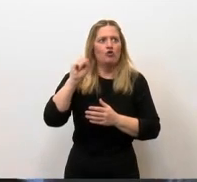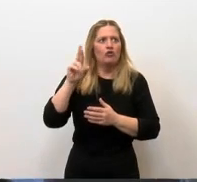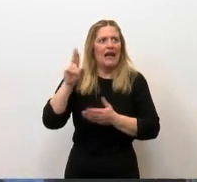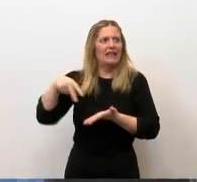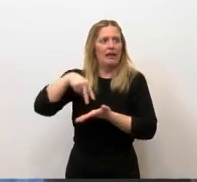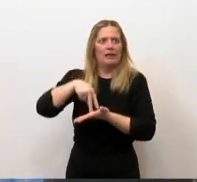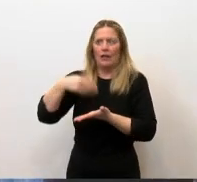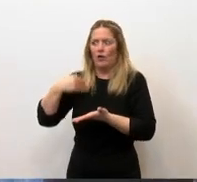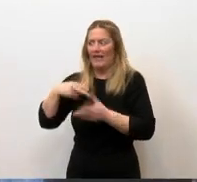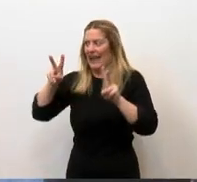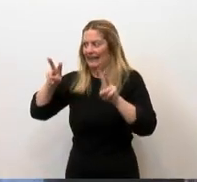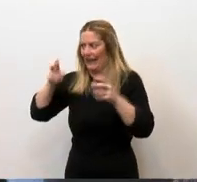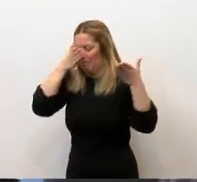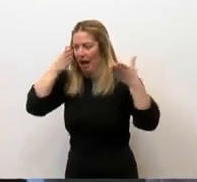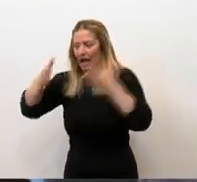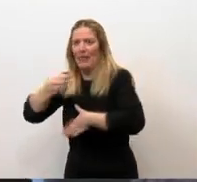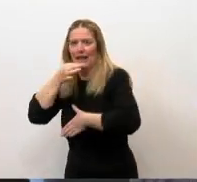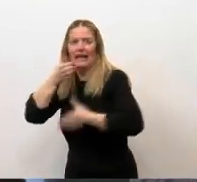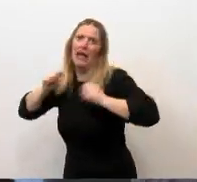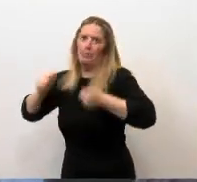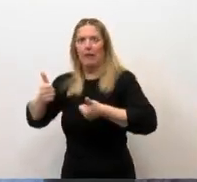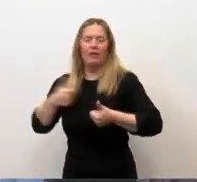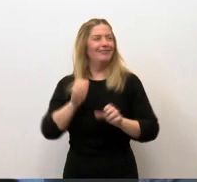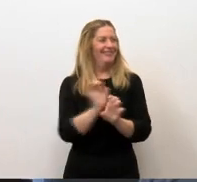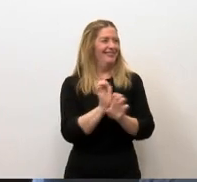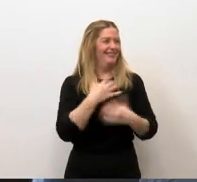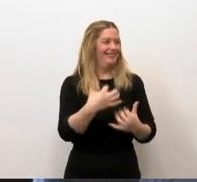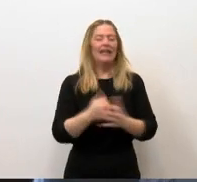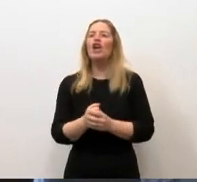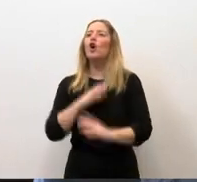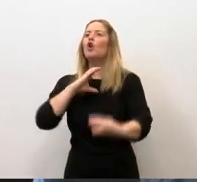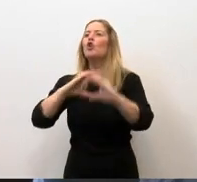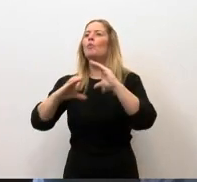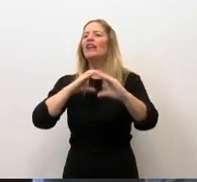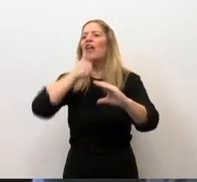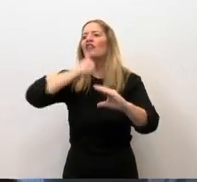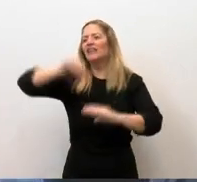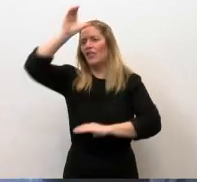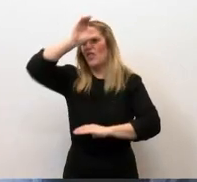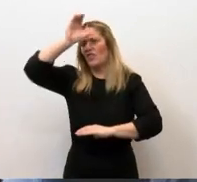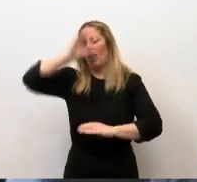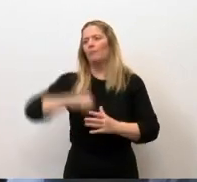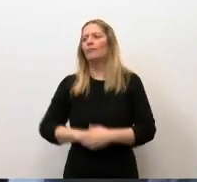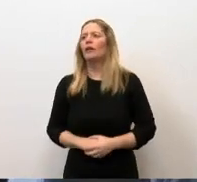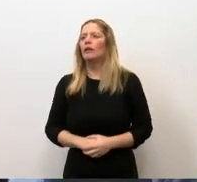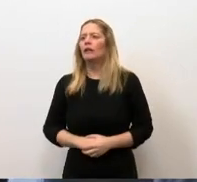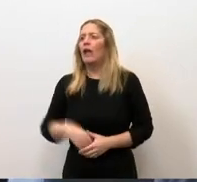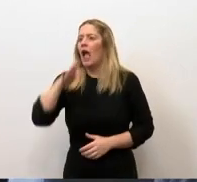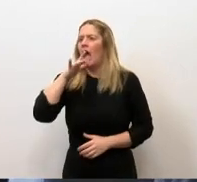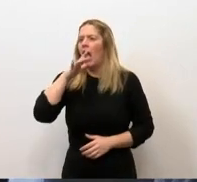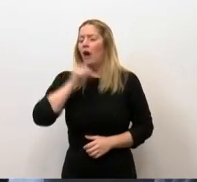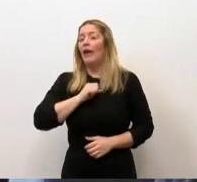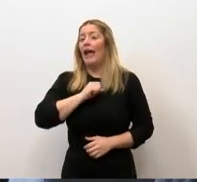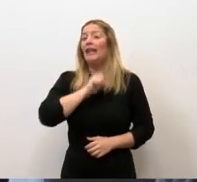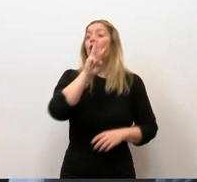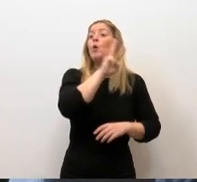es comunicadores de ciencia. Vamos a hacer una búsqueda en